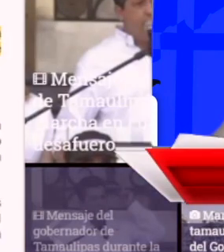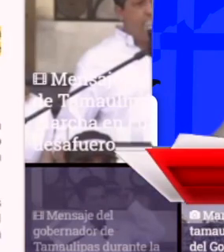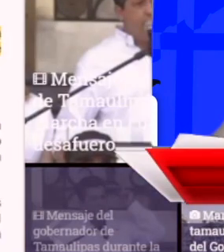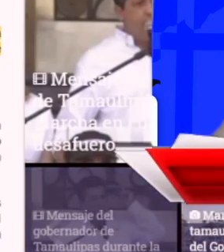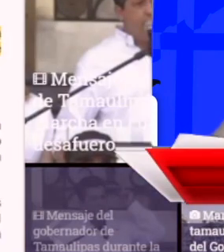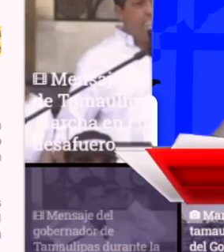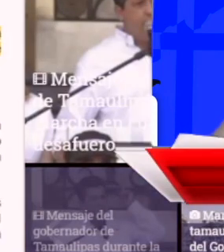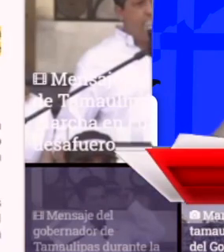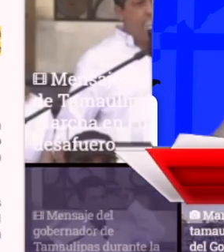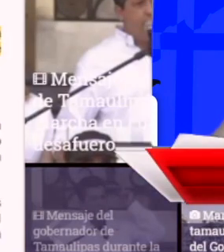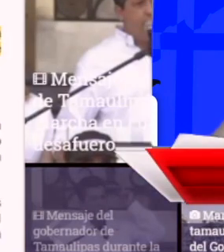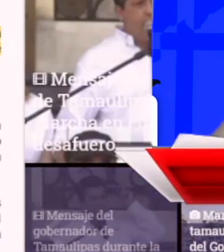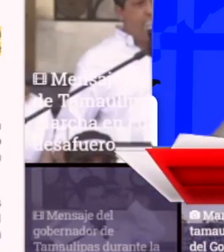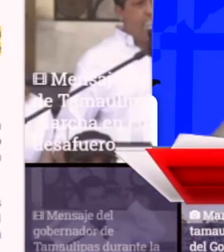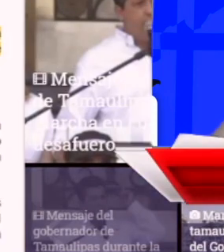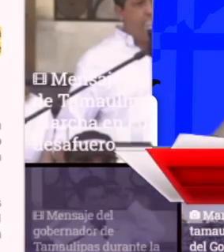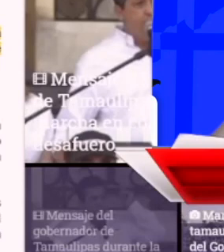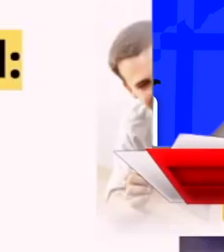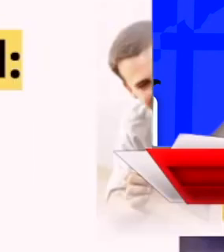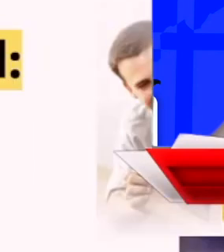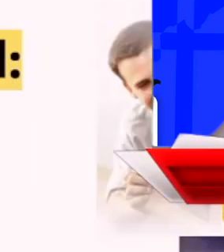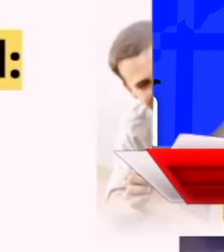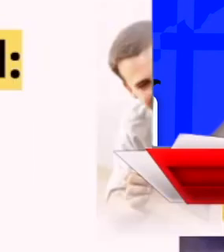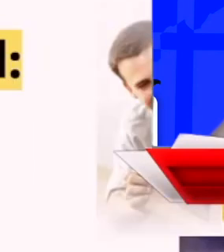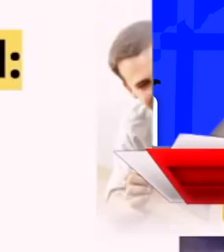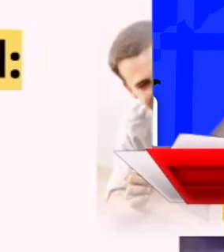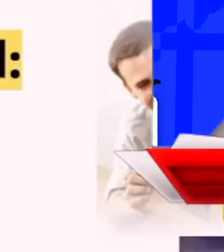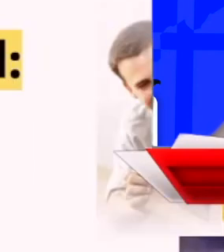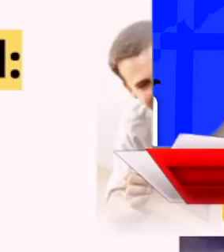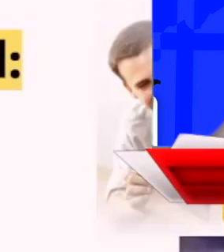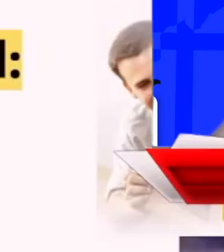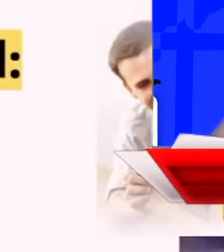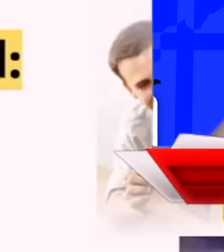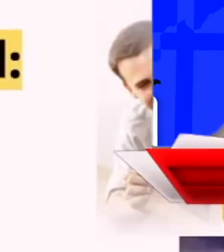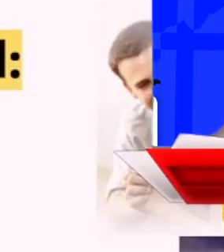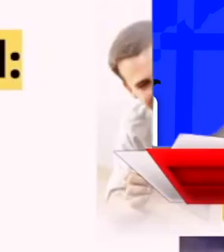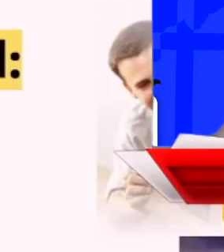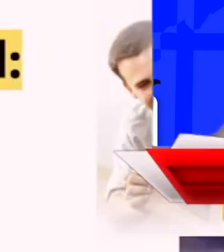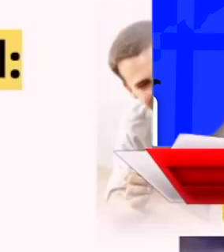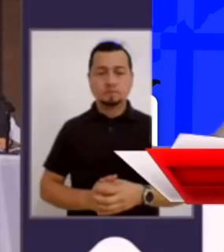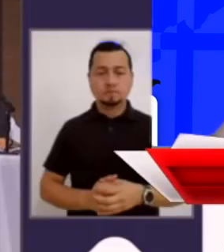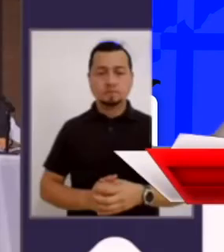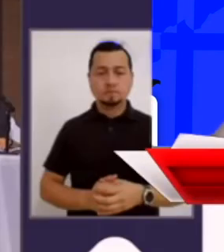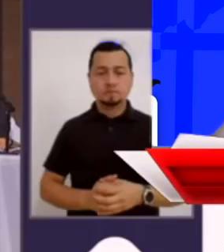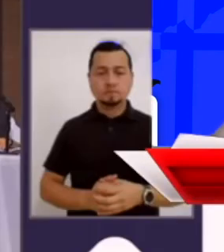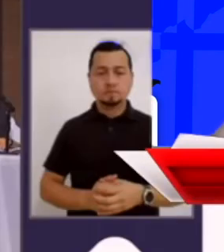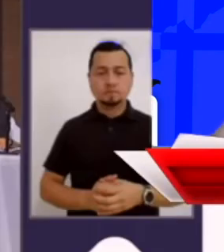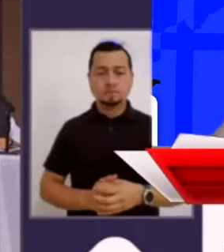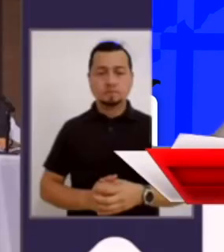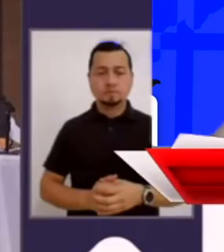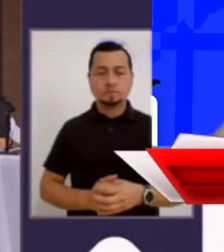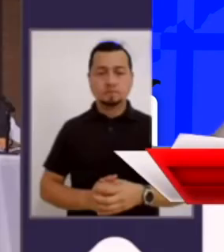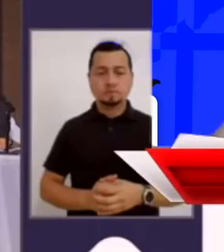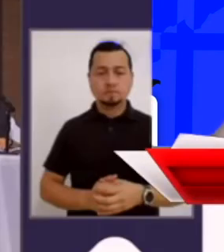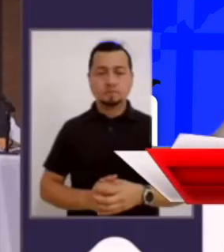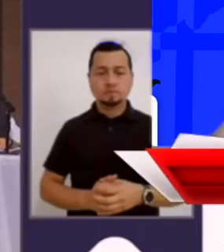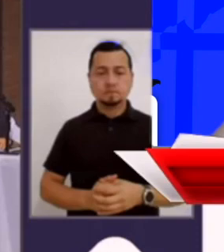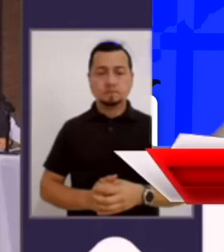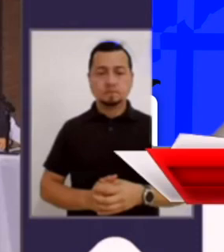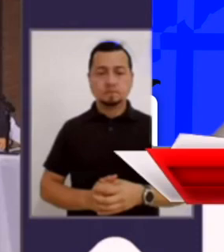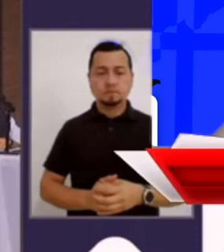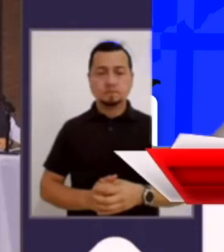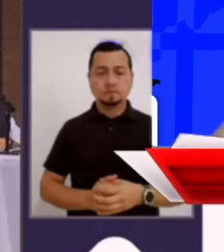meses pidiendo el apoyo al presidente y nomás no hay resultados, ¿no? Pero hace unos días sí andaba presumiendo la reunión